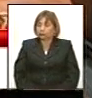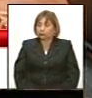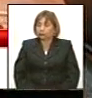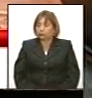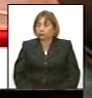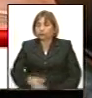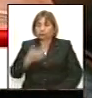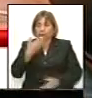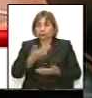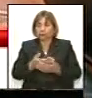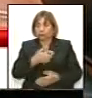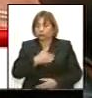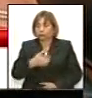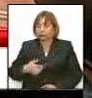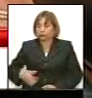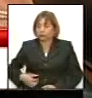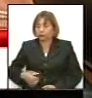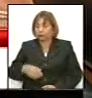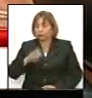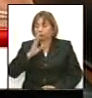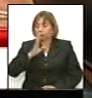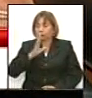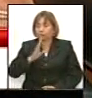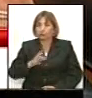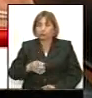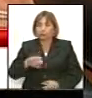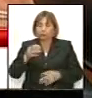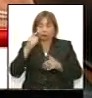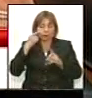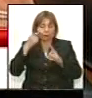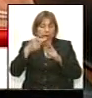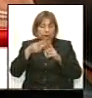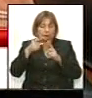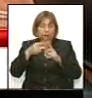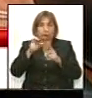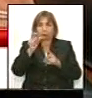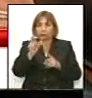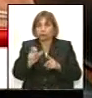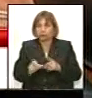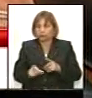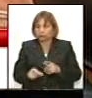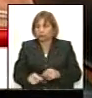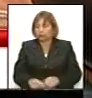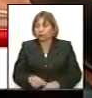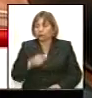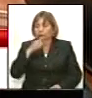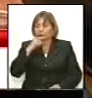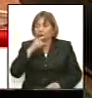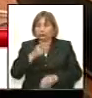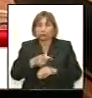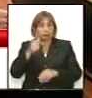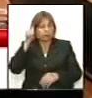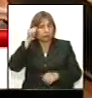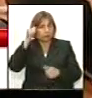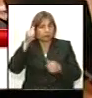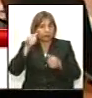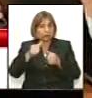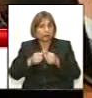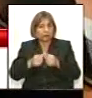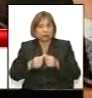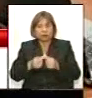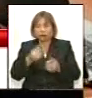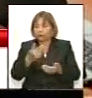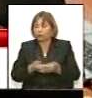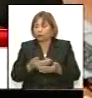Gracias, señora Presidenta. Y con relación a la identidad de la víctima, quiero hacer recordar que en los